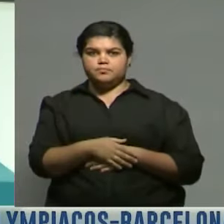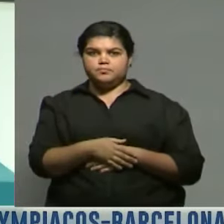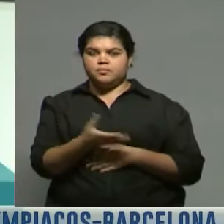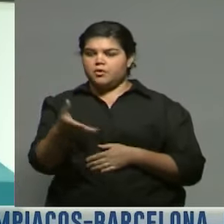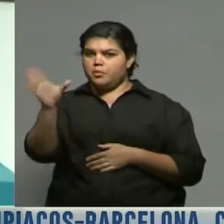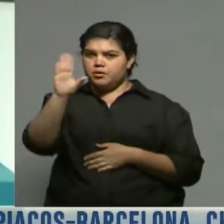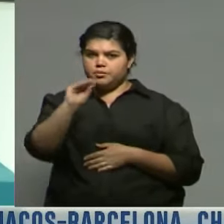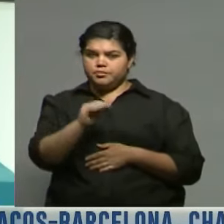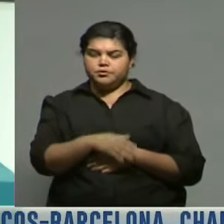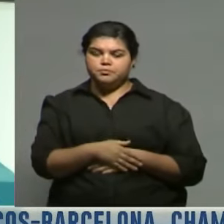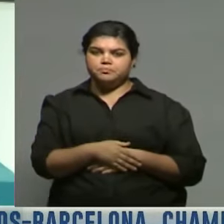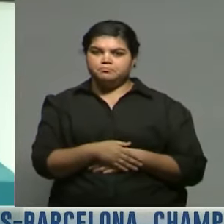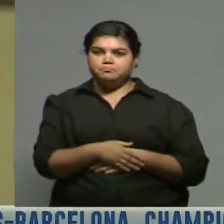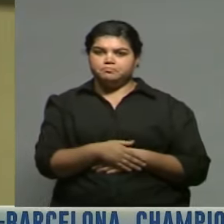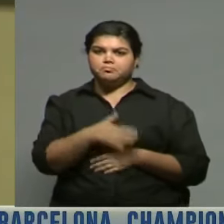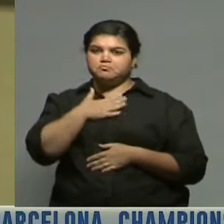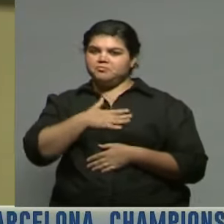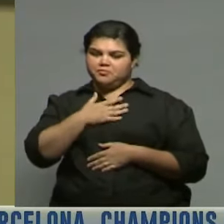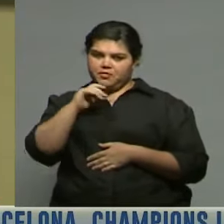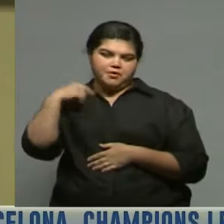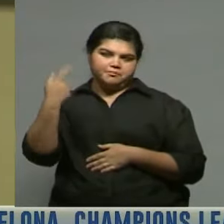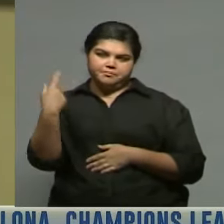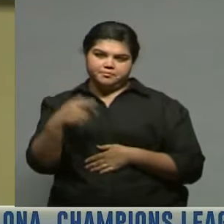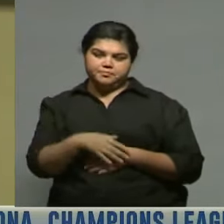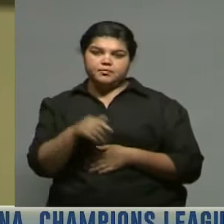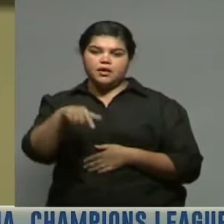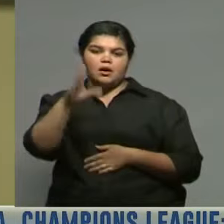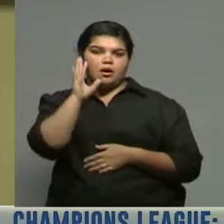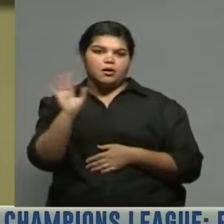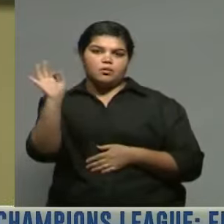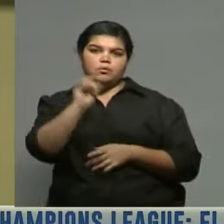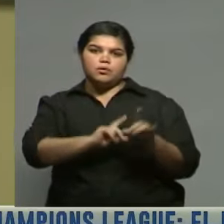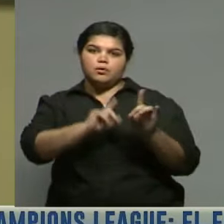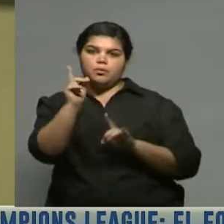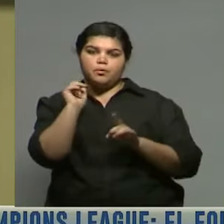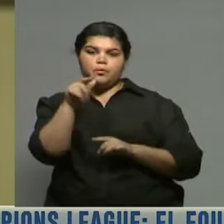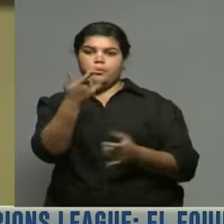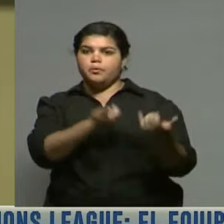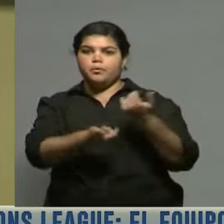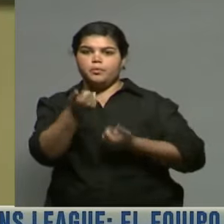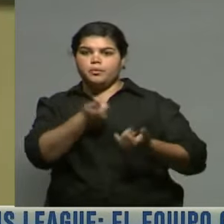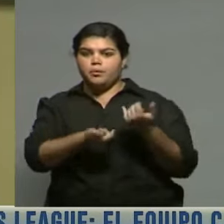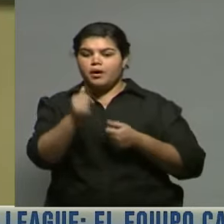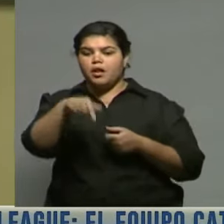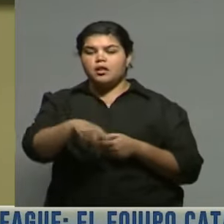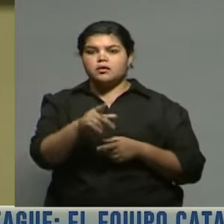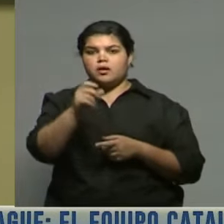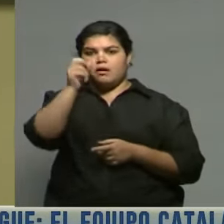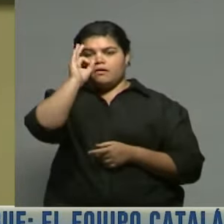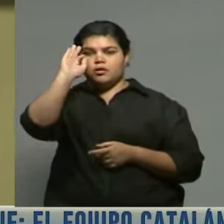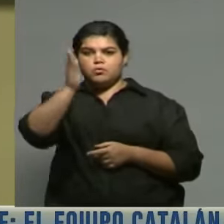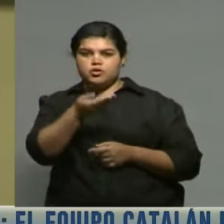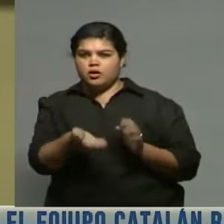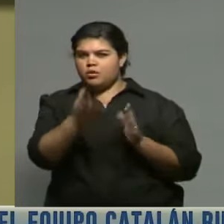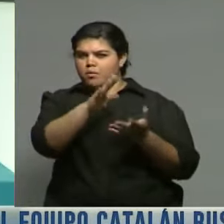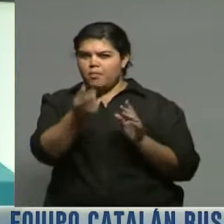noches, un gusto como siempre. Bien, bueno, ¿qué opinás y qué opinión te merece esta situación y este gravamen del 20% alrededor